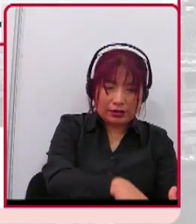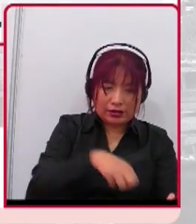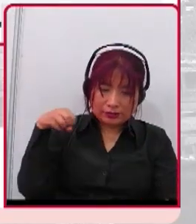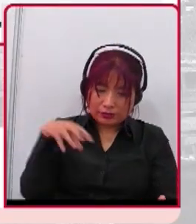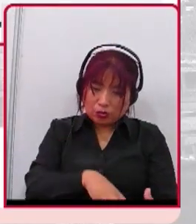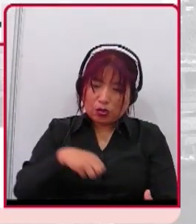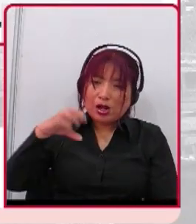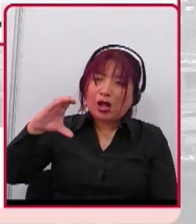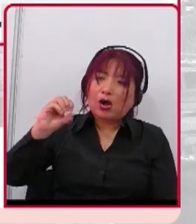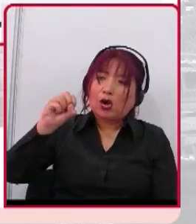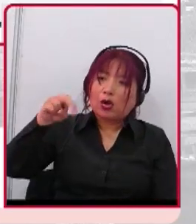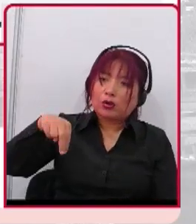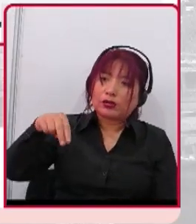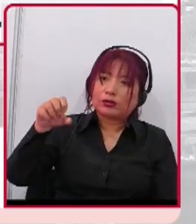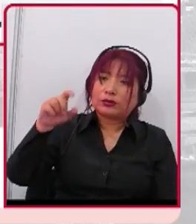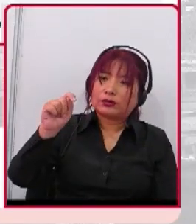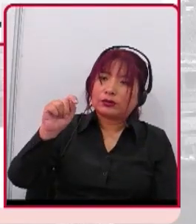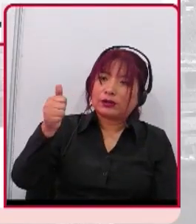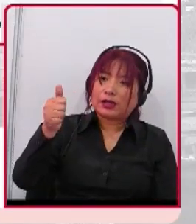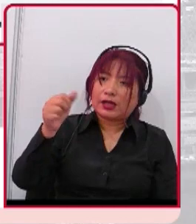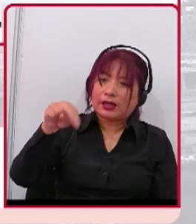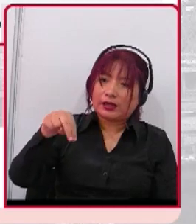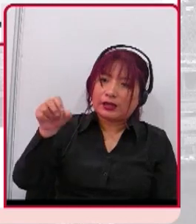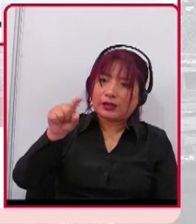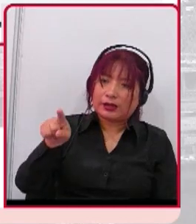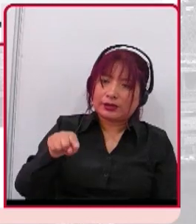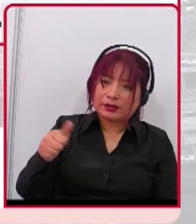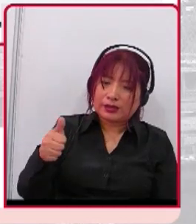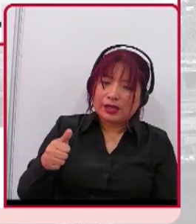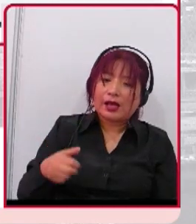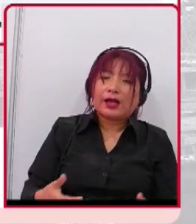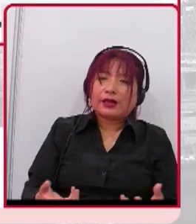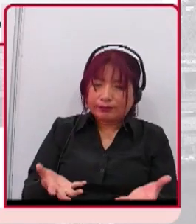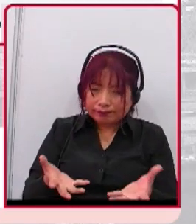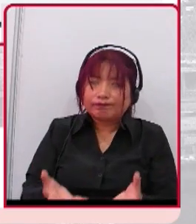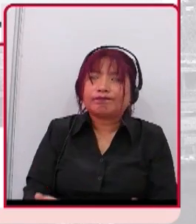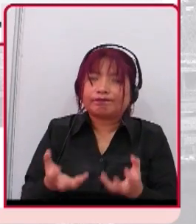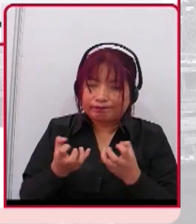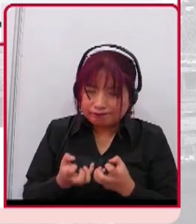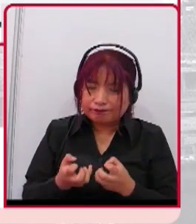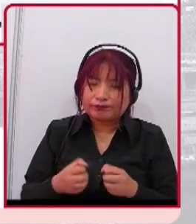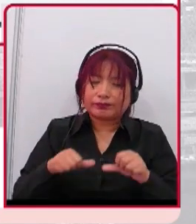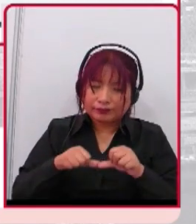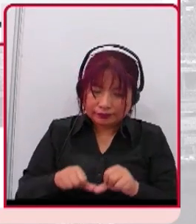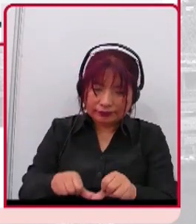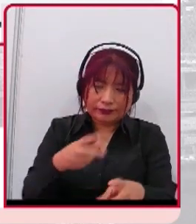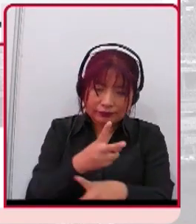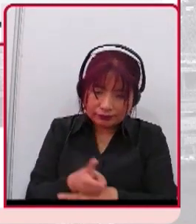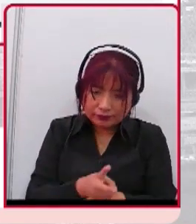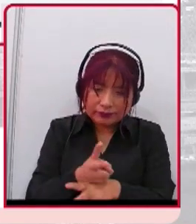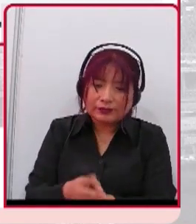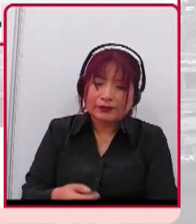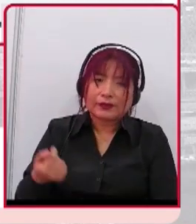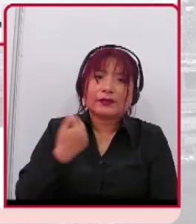romper paradigmas y en ese camino estamos, en la optimización de nuestros recursos en base a